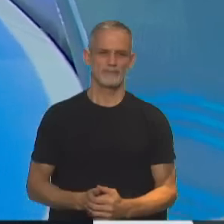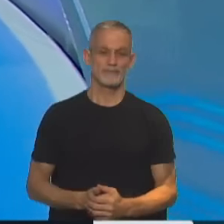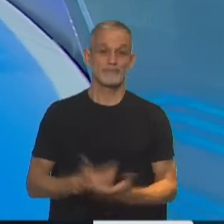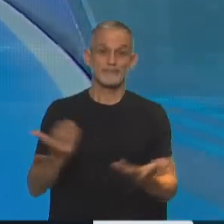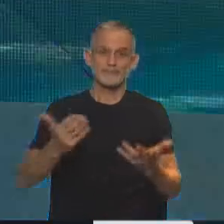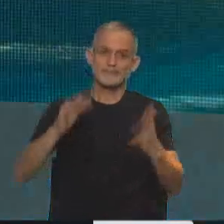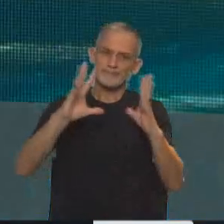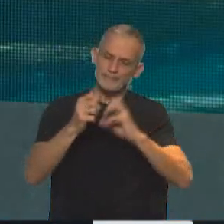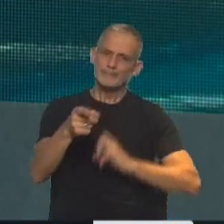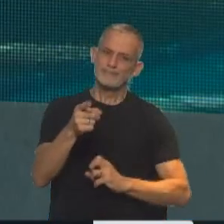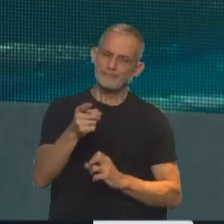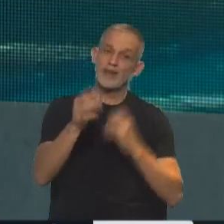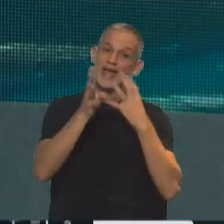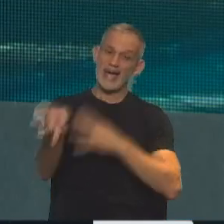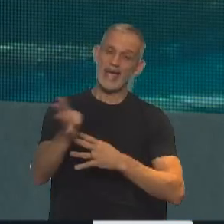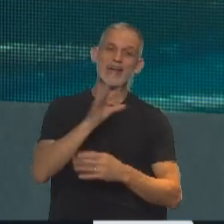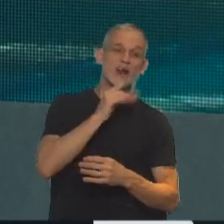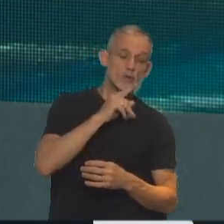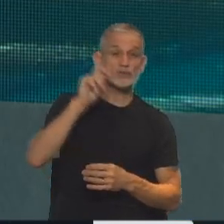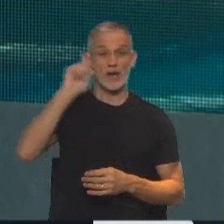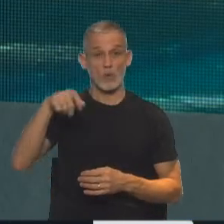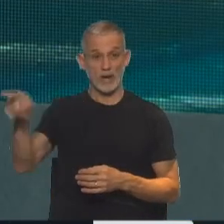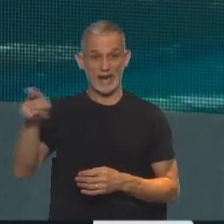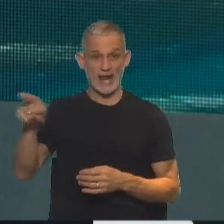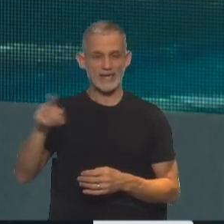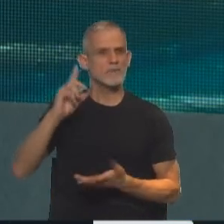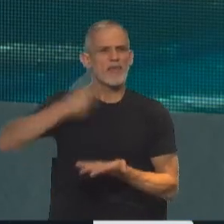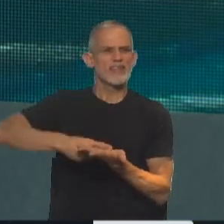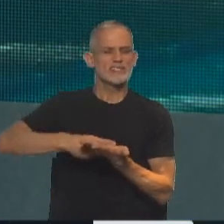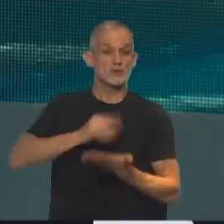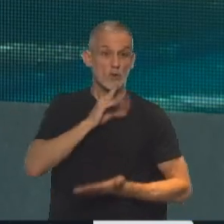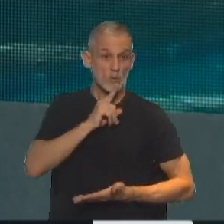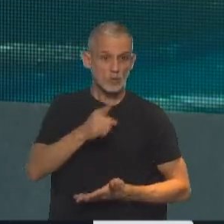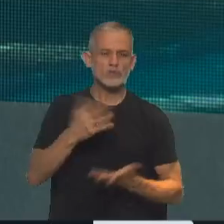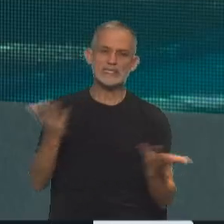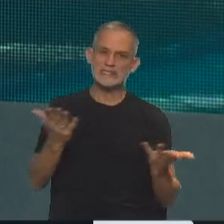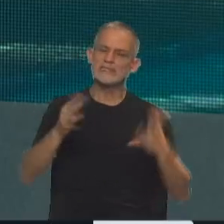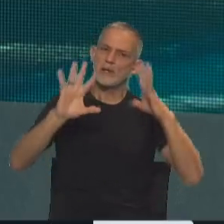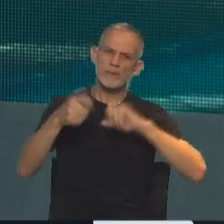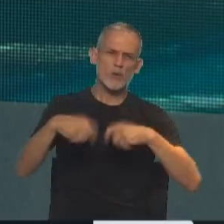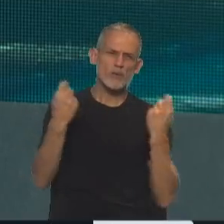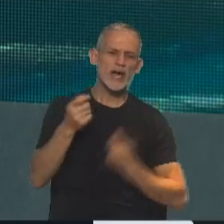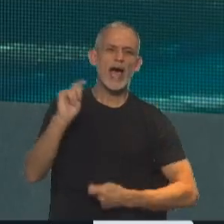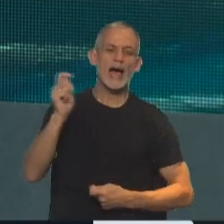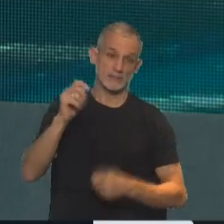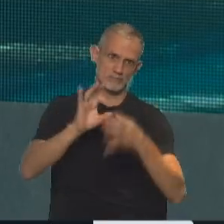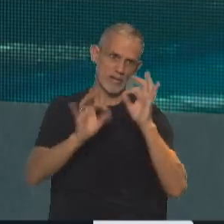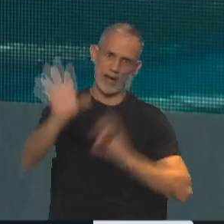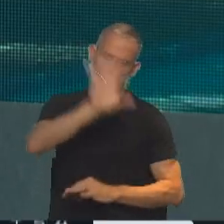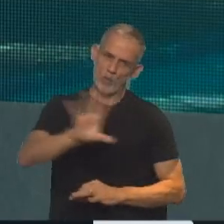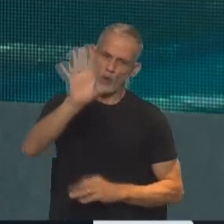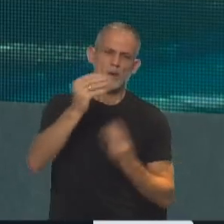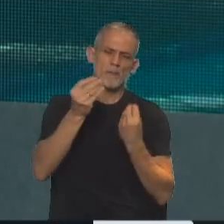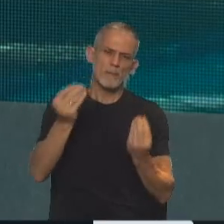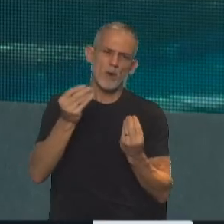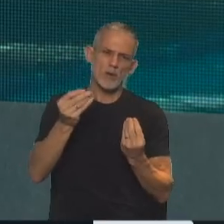los años con laterales de la guerra entre rusia y ucrania y una decisión de rusia que perjudica claro a europa en este caso